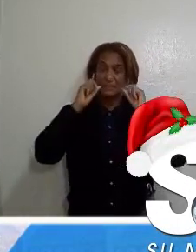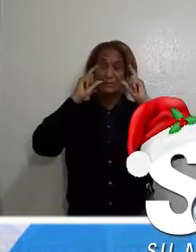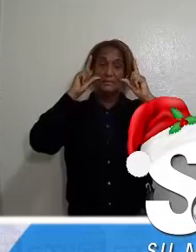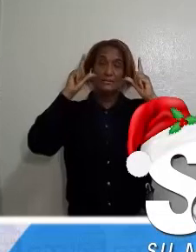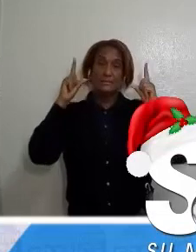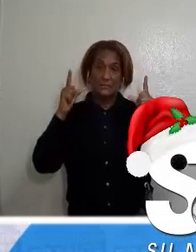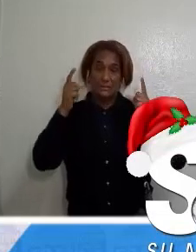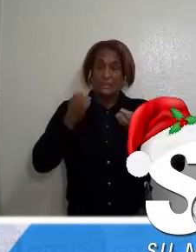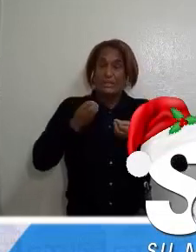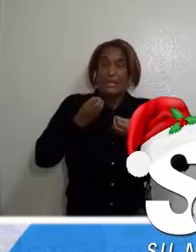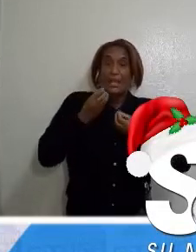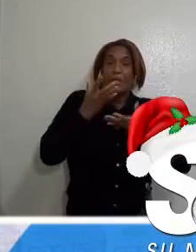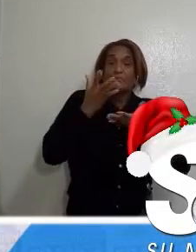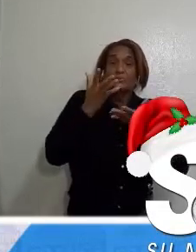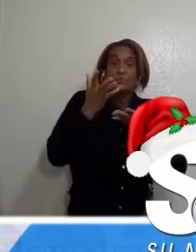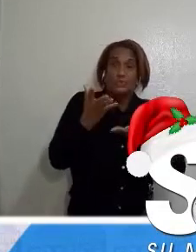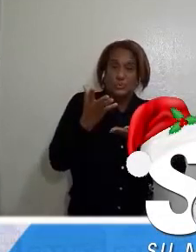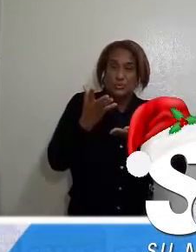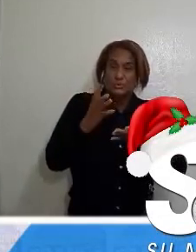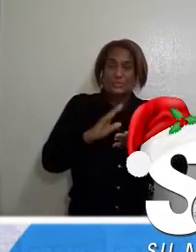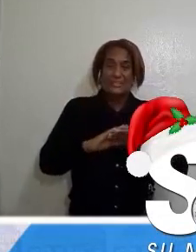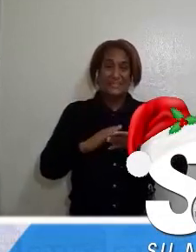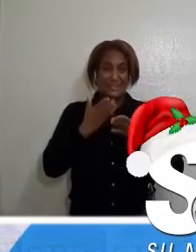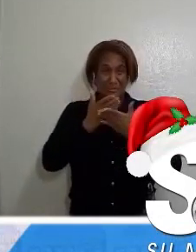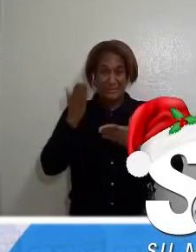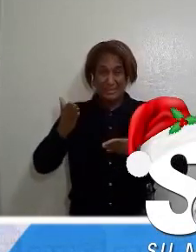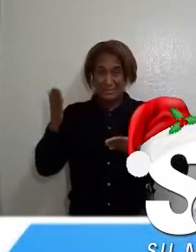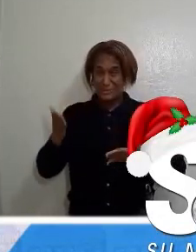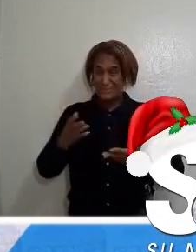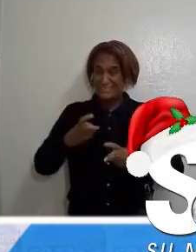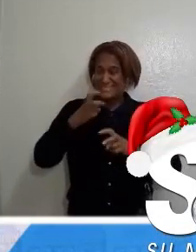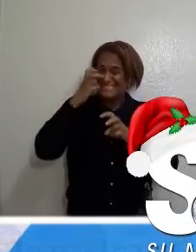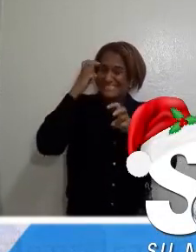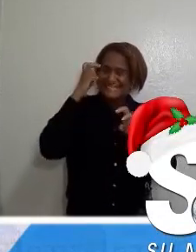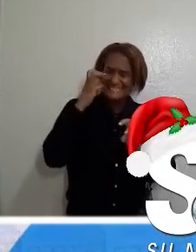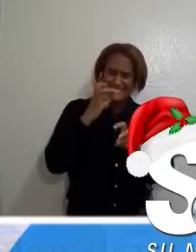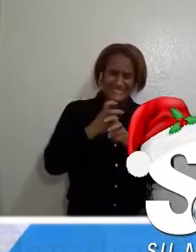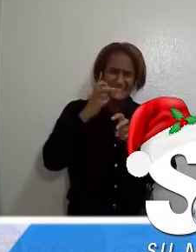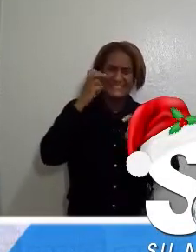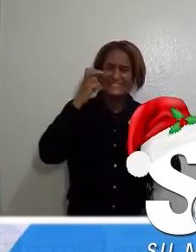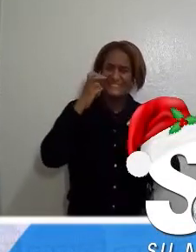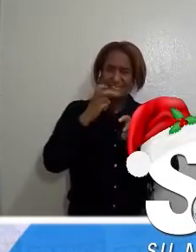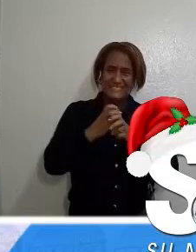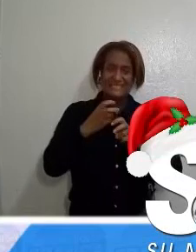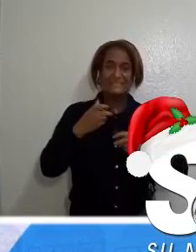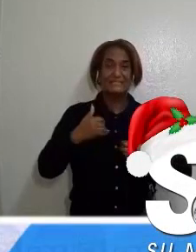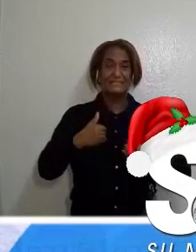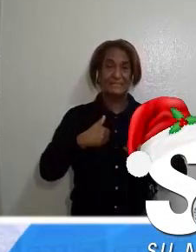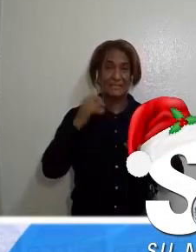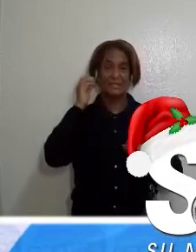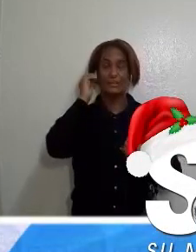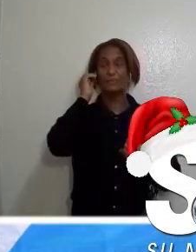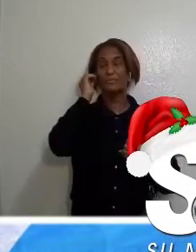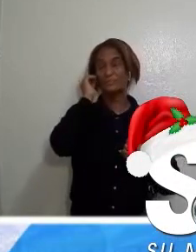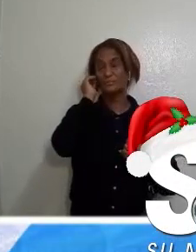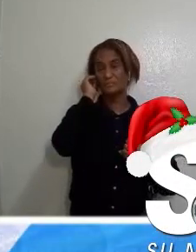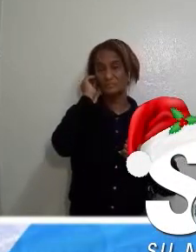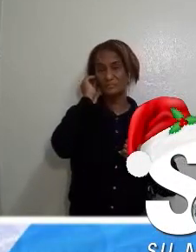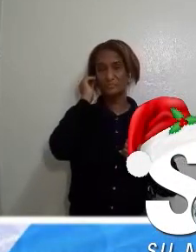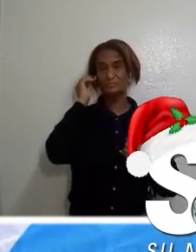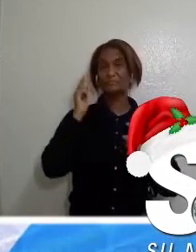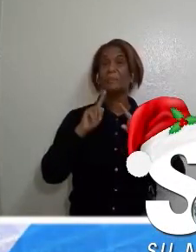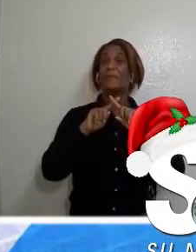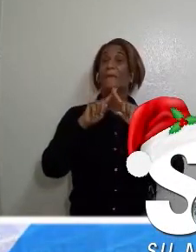entonces eh esta este encuentro con una masiva asistencia que encabezó